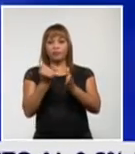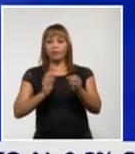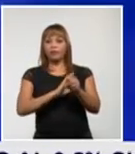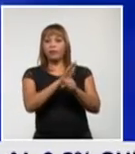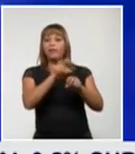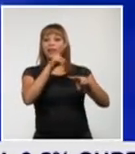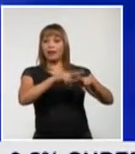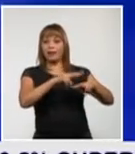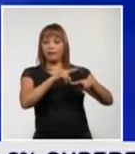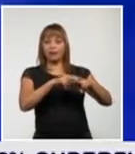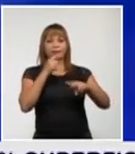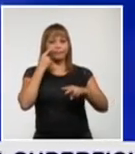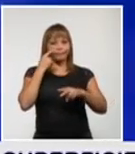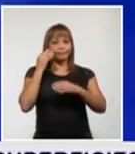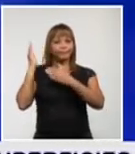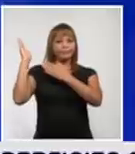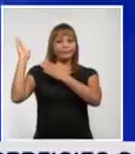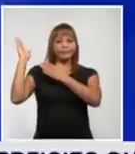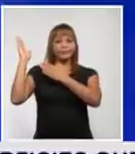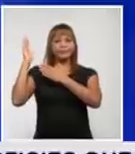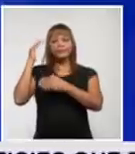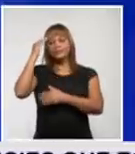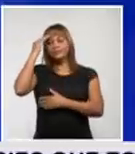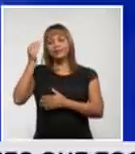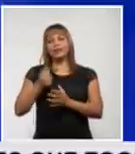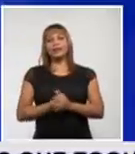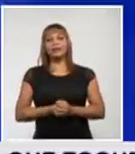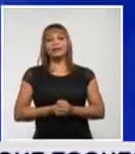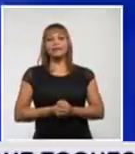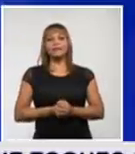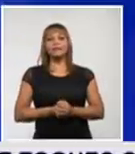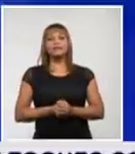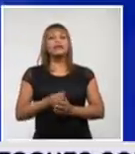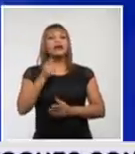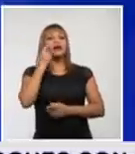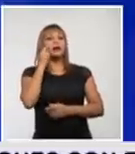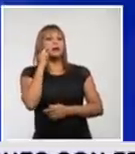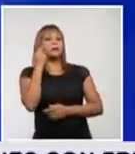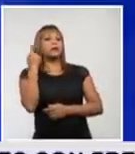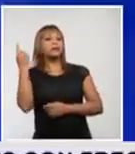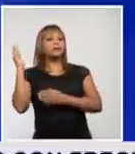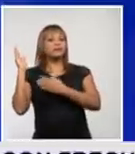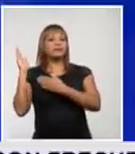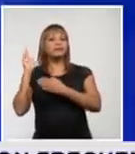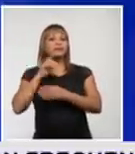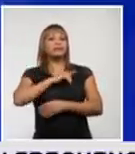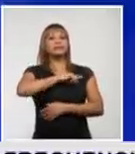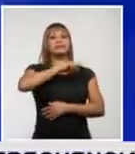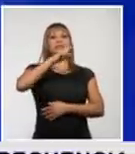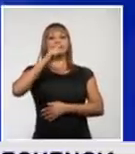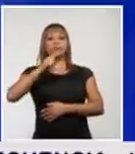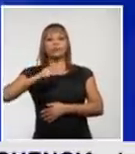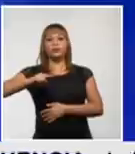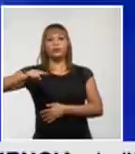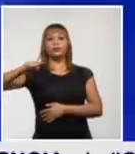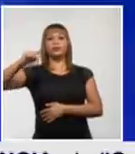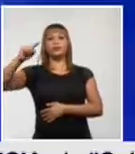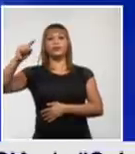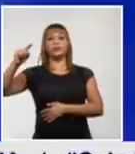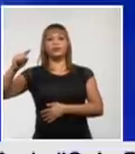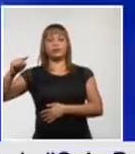sé si ahí está Lilian, muchas gracias. Ahí ustedes ven cómo está